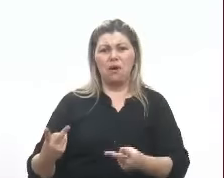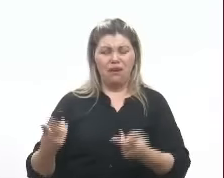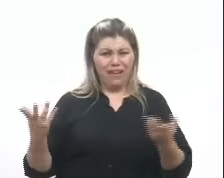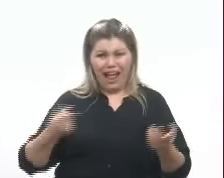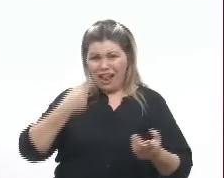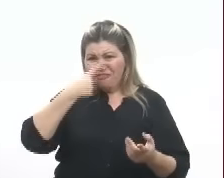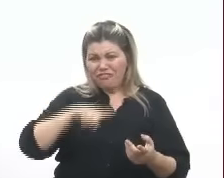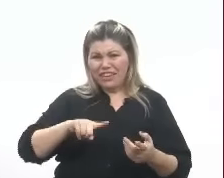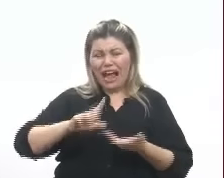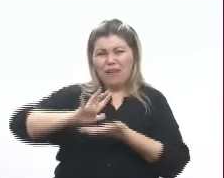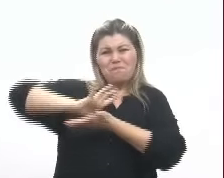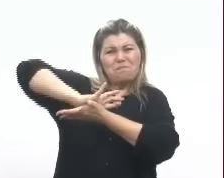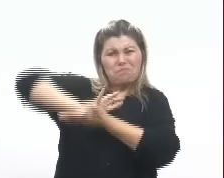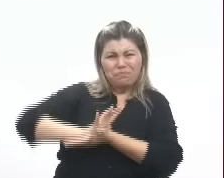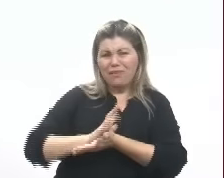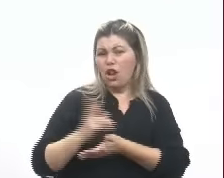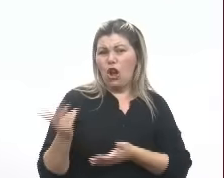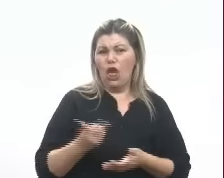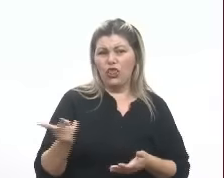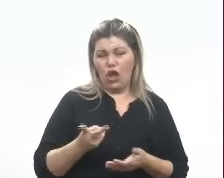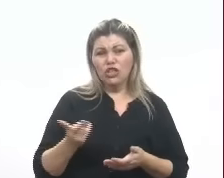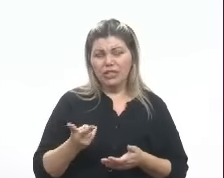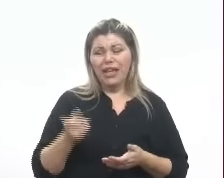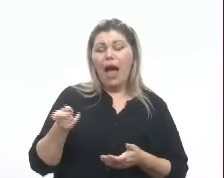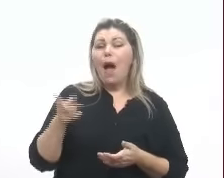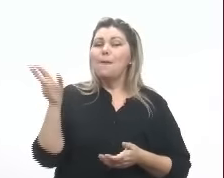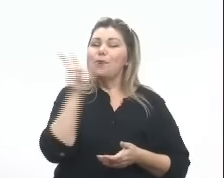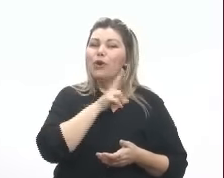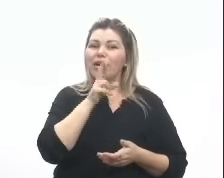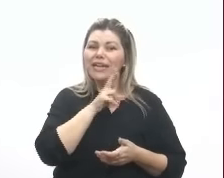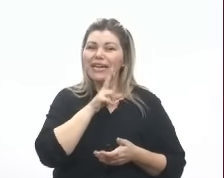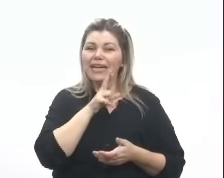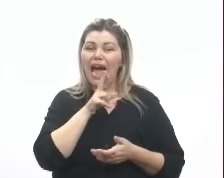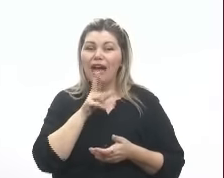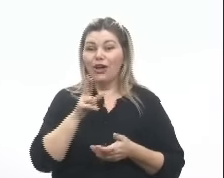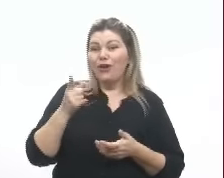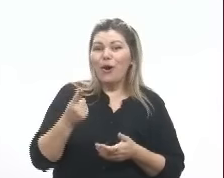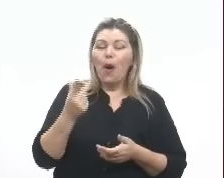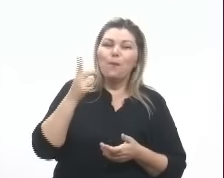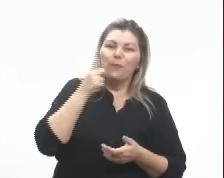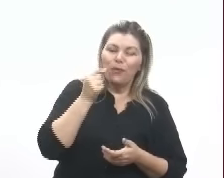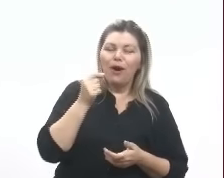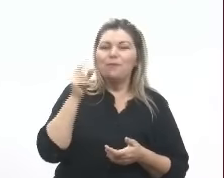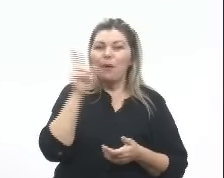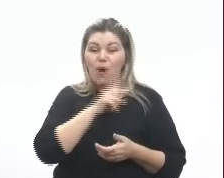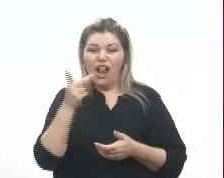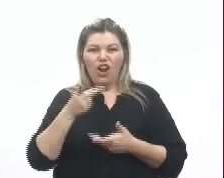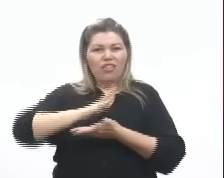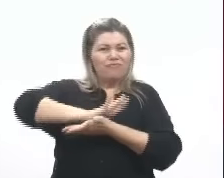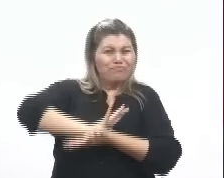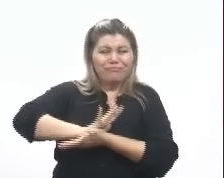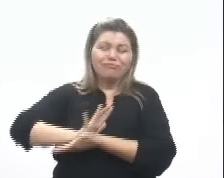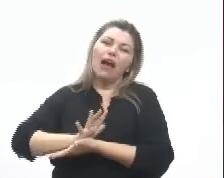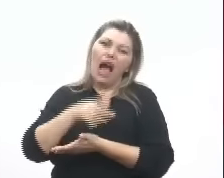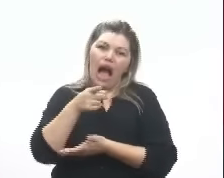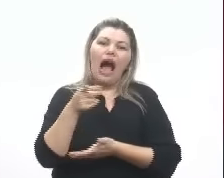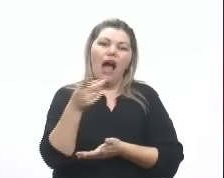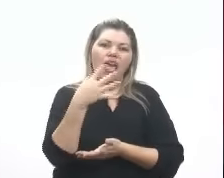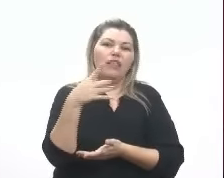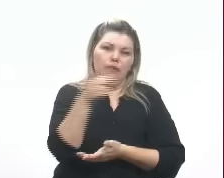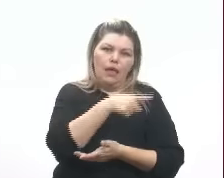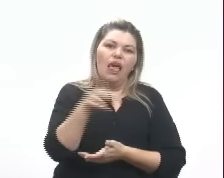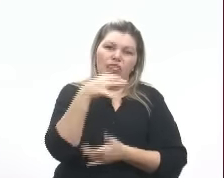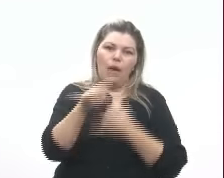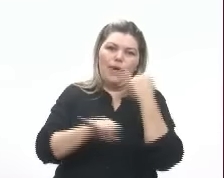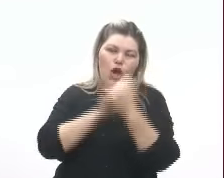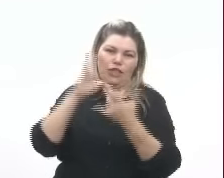terminan aplastados los dos, la mujer Terminator y el varón Terminator. Cuéntenle un poquitito cómo es el tema a